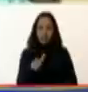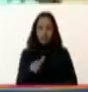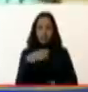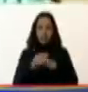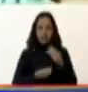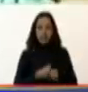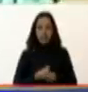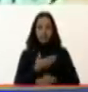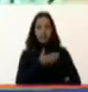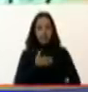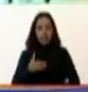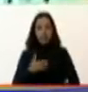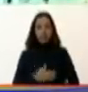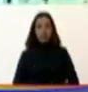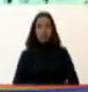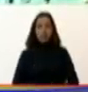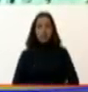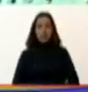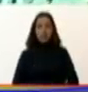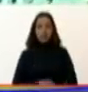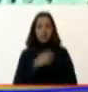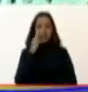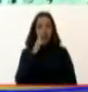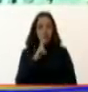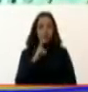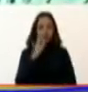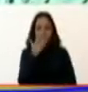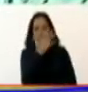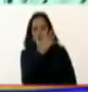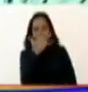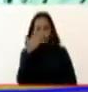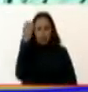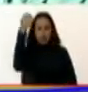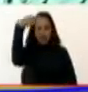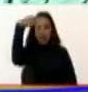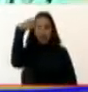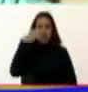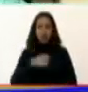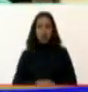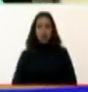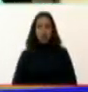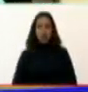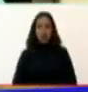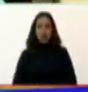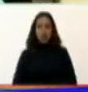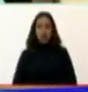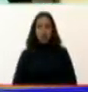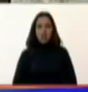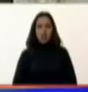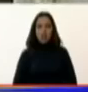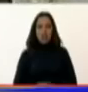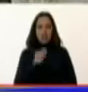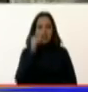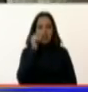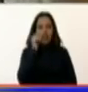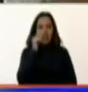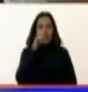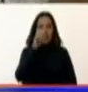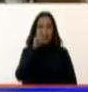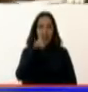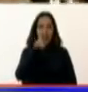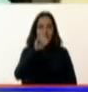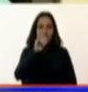Ahí está Eric Rodríguez, mira, lo veo así entre el sol. El negro Eric Rodríguez, está elegante, ¿vale? Tremendo